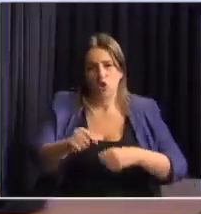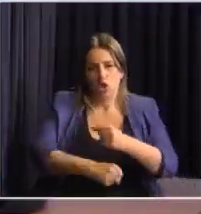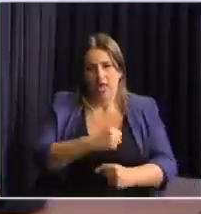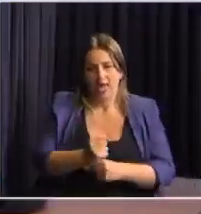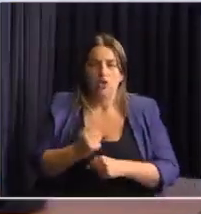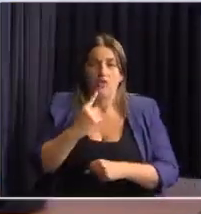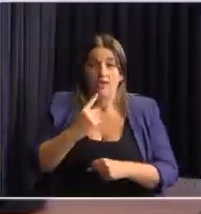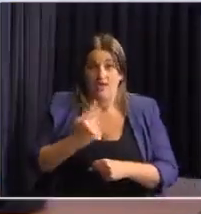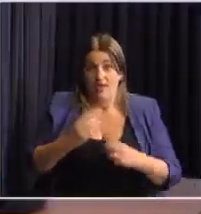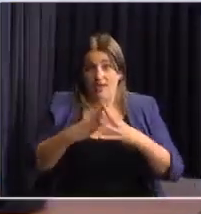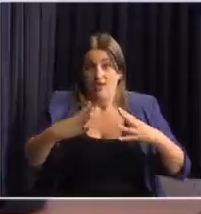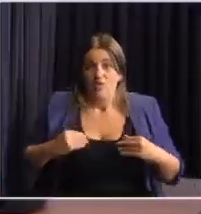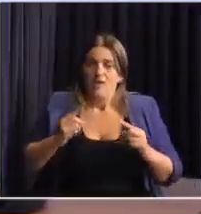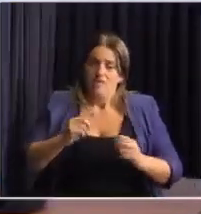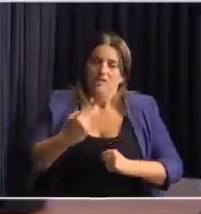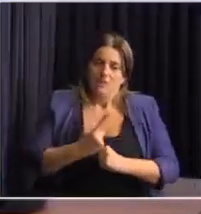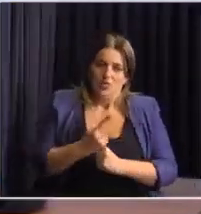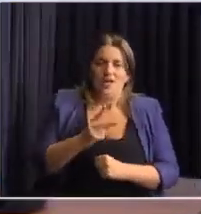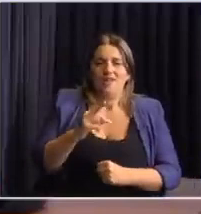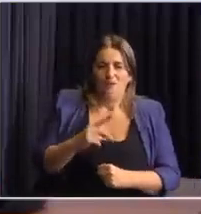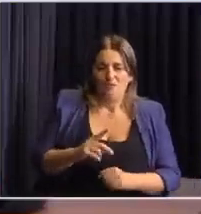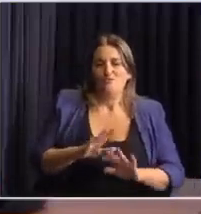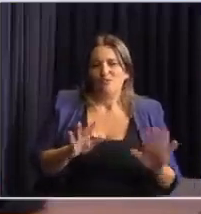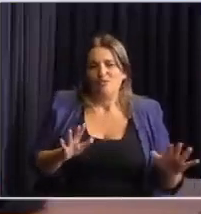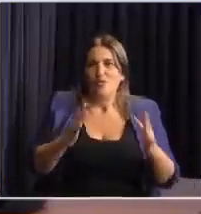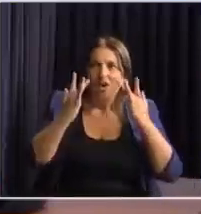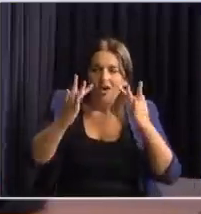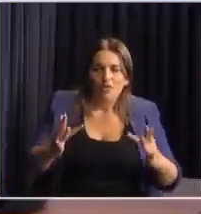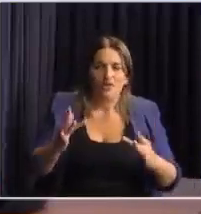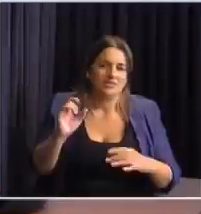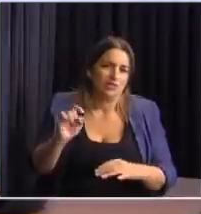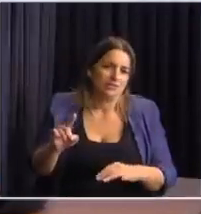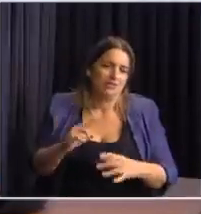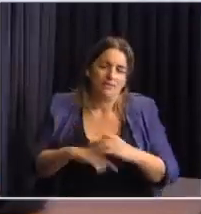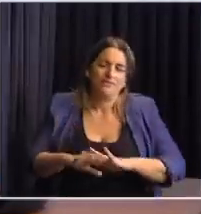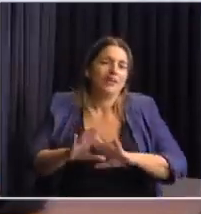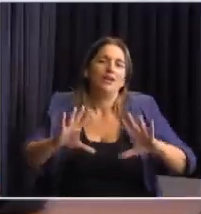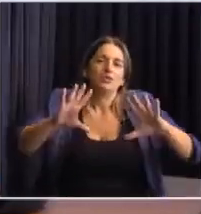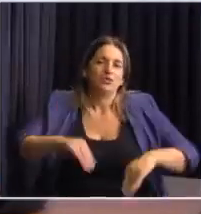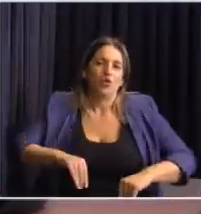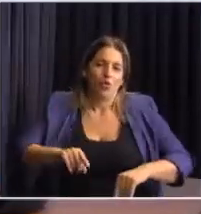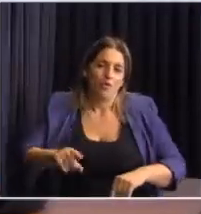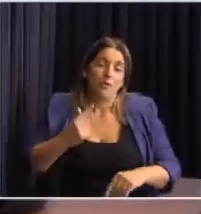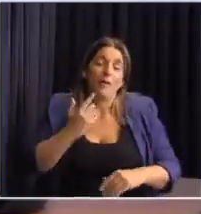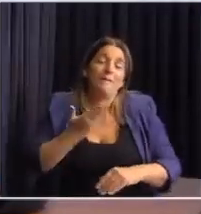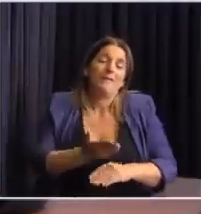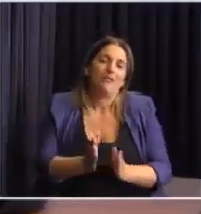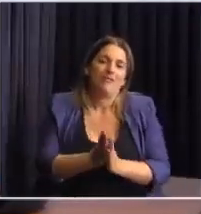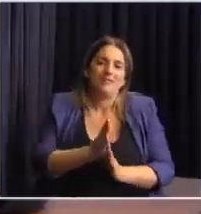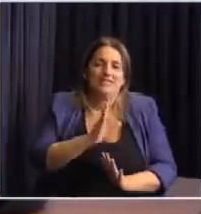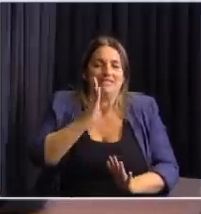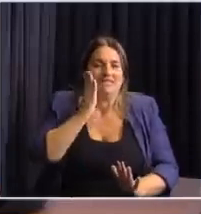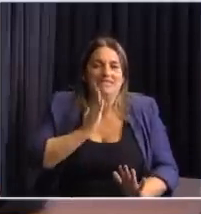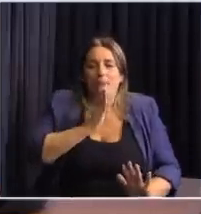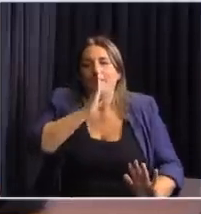de primaria, secundaria, UTU, la educación superior. Bueno, para eso les pedimos un poquito de paciencia. Vamos